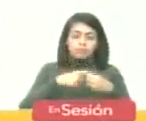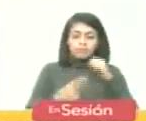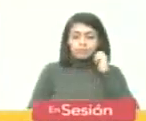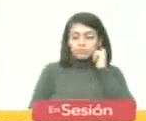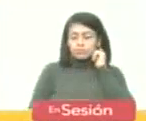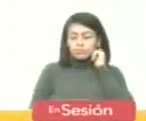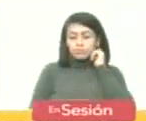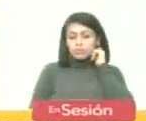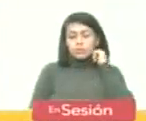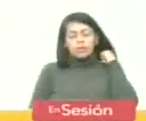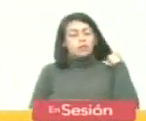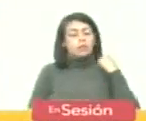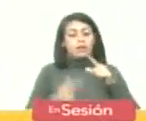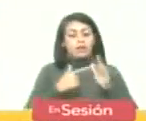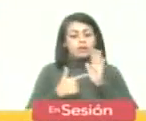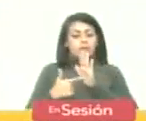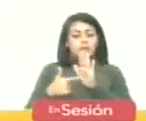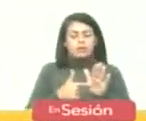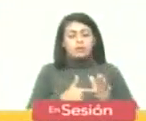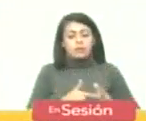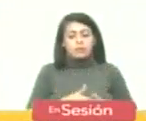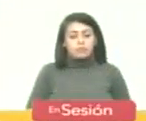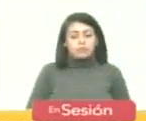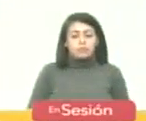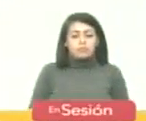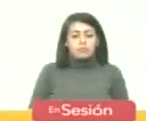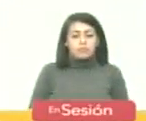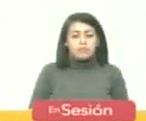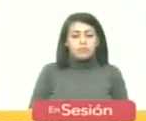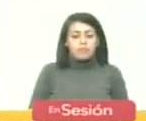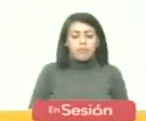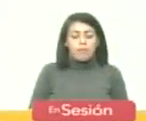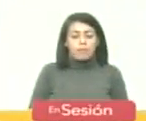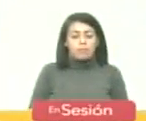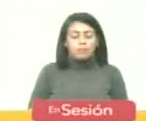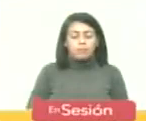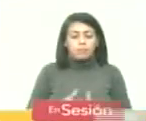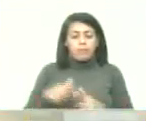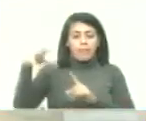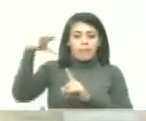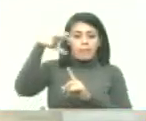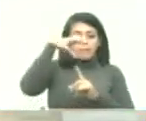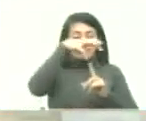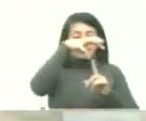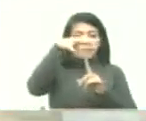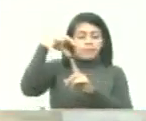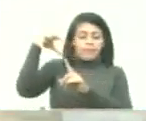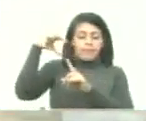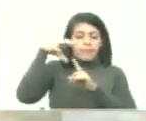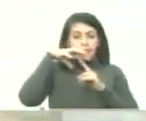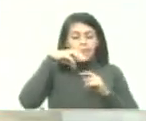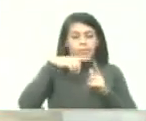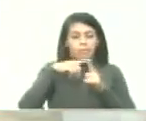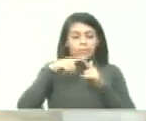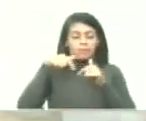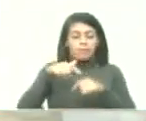Aquí está la traza de los entrenamientos de drones en